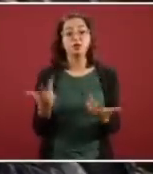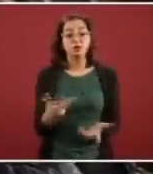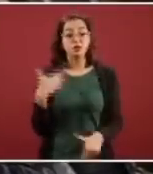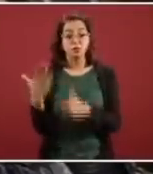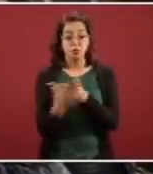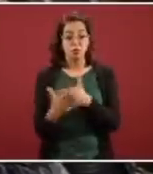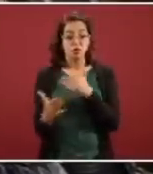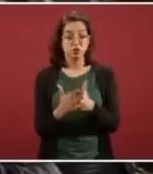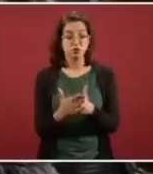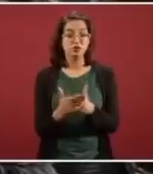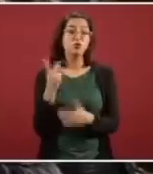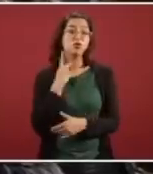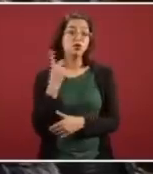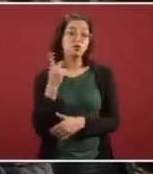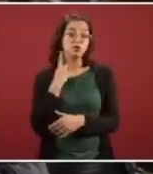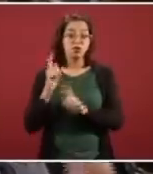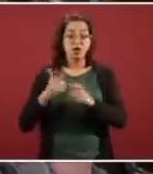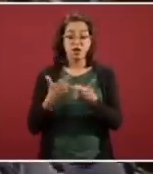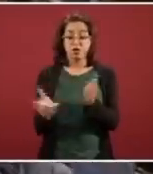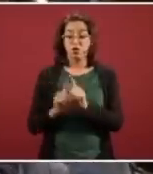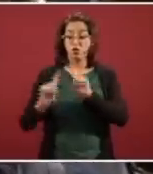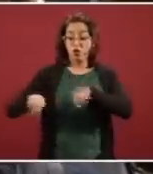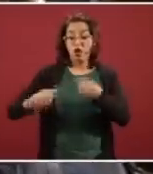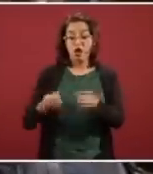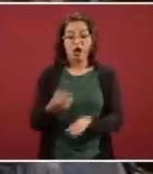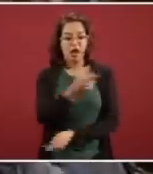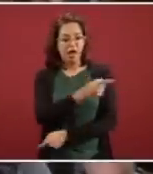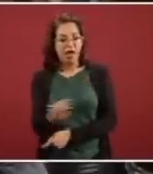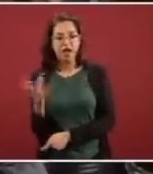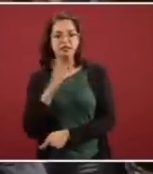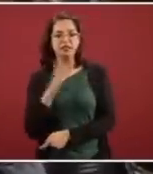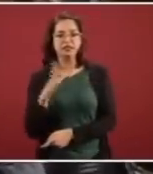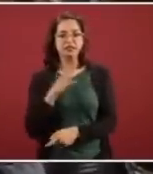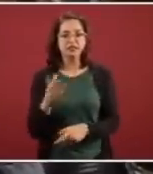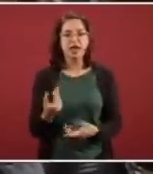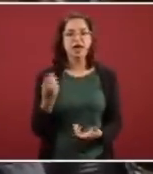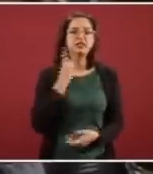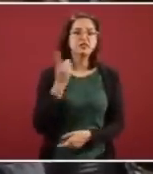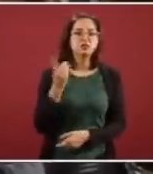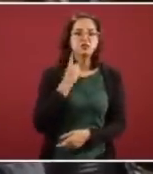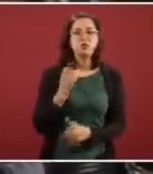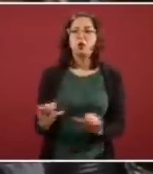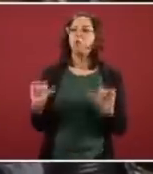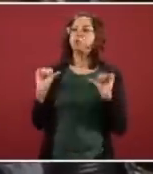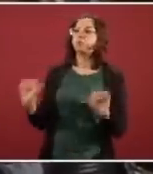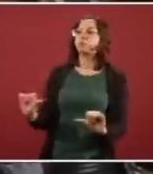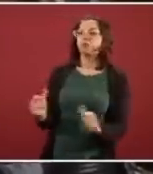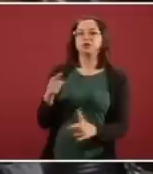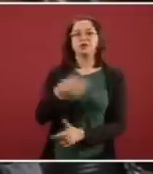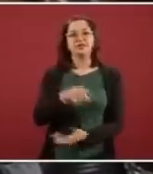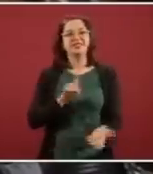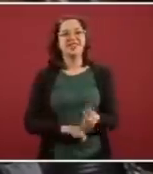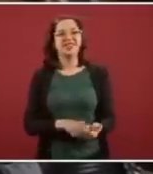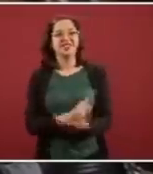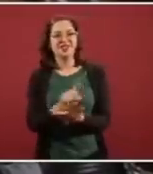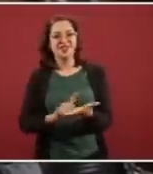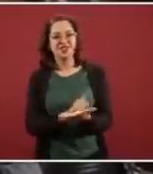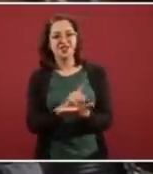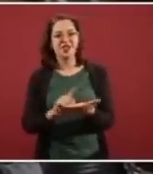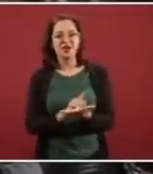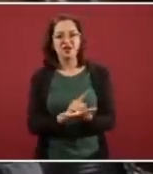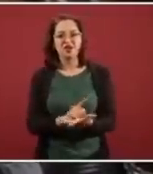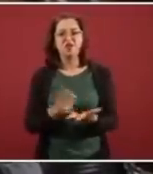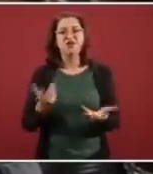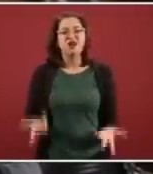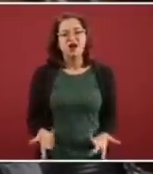próxima legislatura, por la vía que fuera, y tener esa impunidad? Instruiría, señor presidente, a las